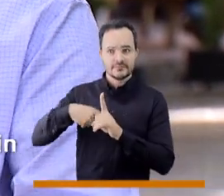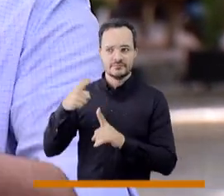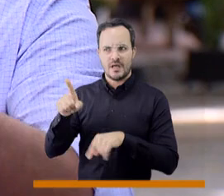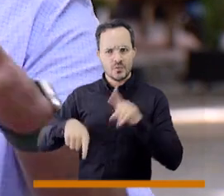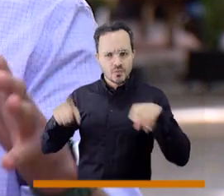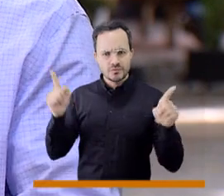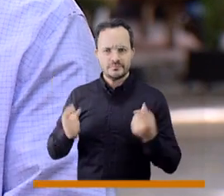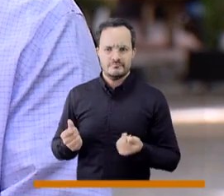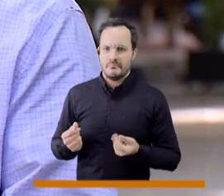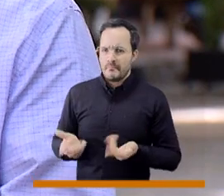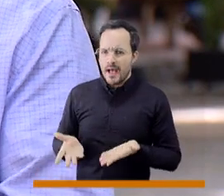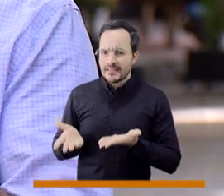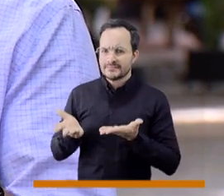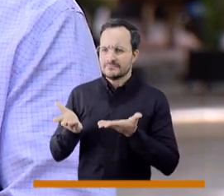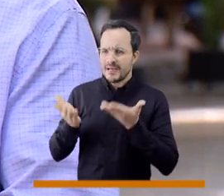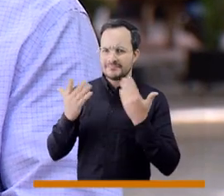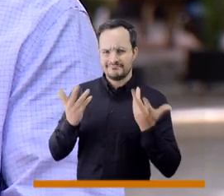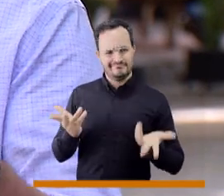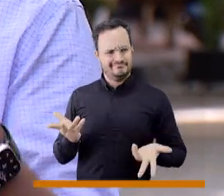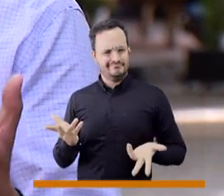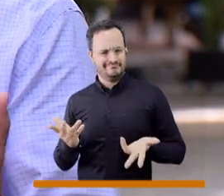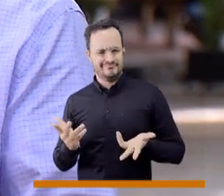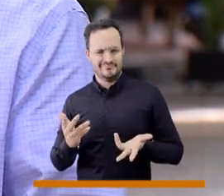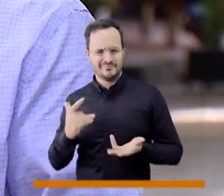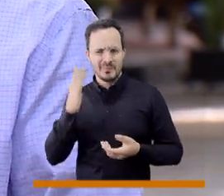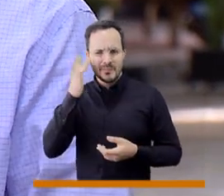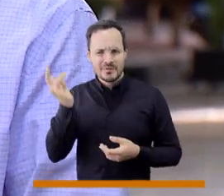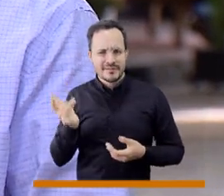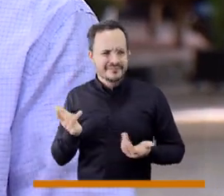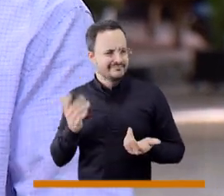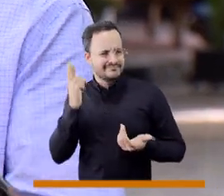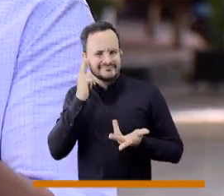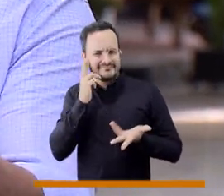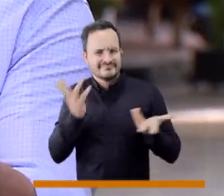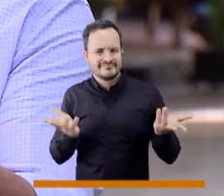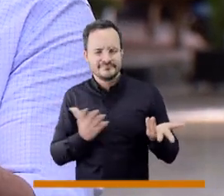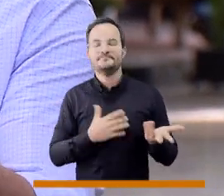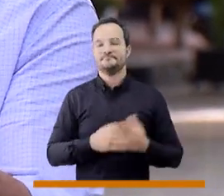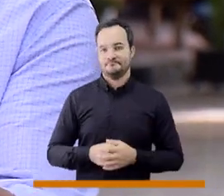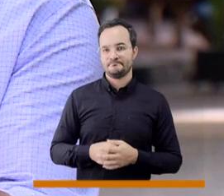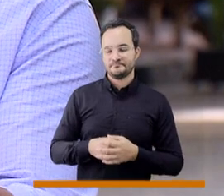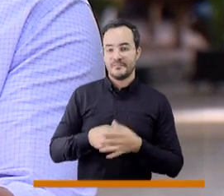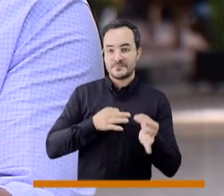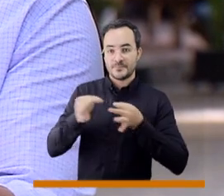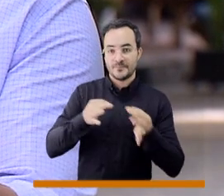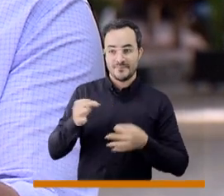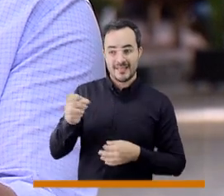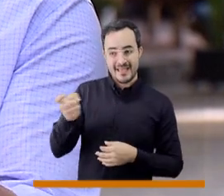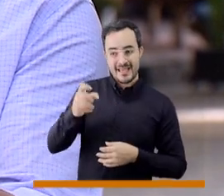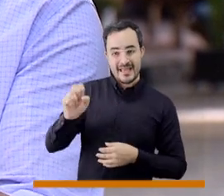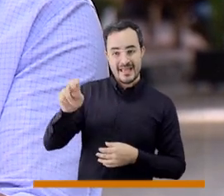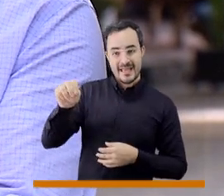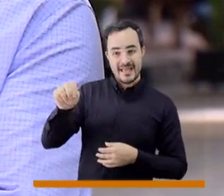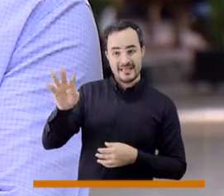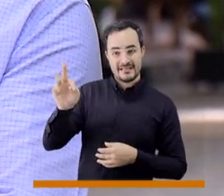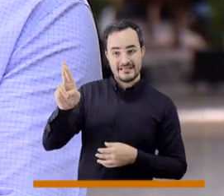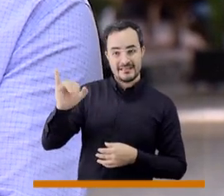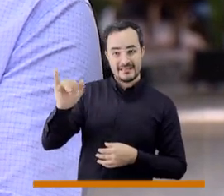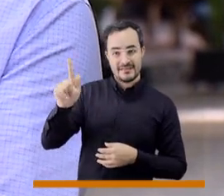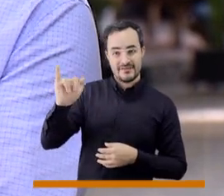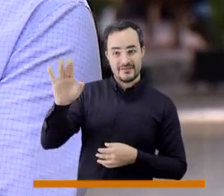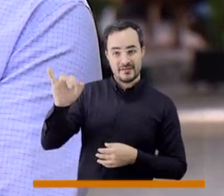arriendos, en algunos sectores cada vez son más altos. Y es que la gentrificación es un fenómeno que se ha